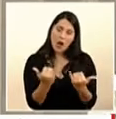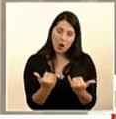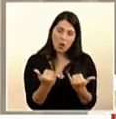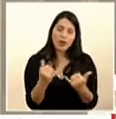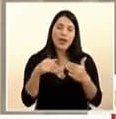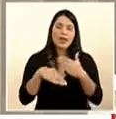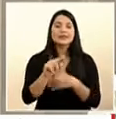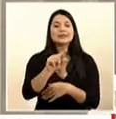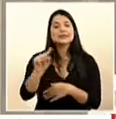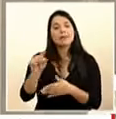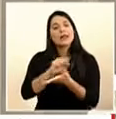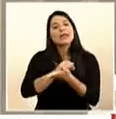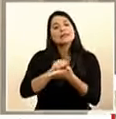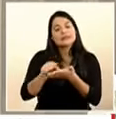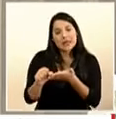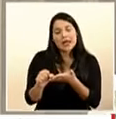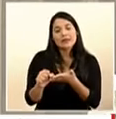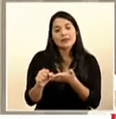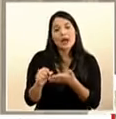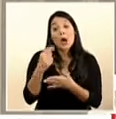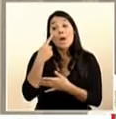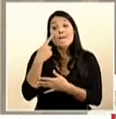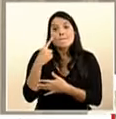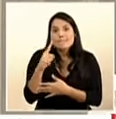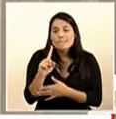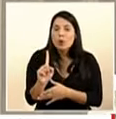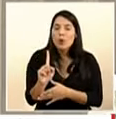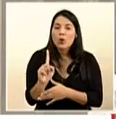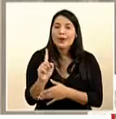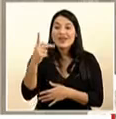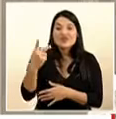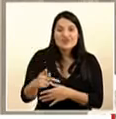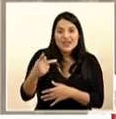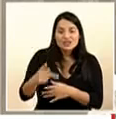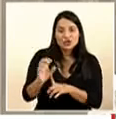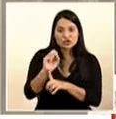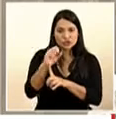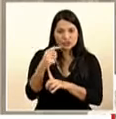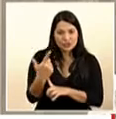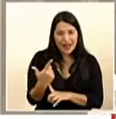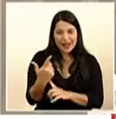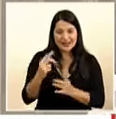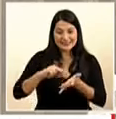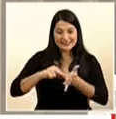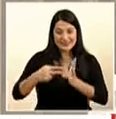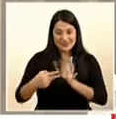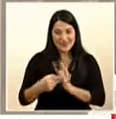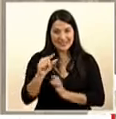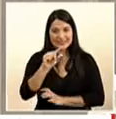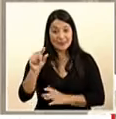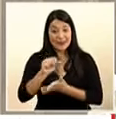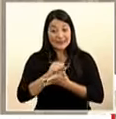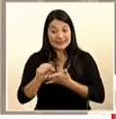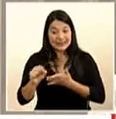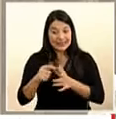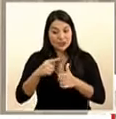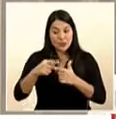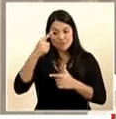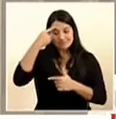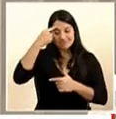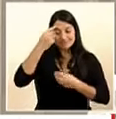busca en parte ante el escenario social que representa la semana santa disminuir importantemente y que no